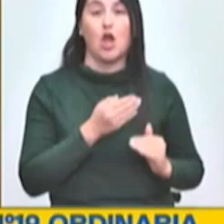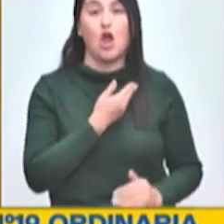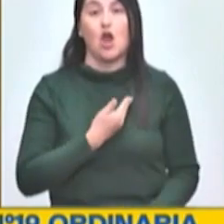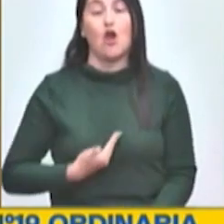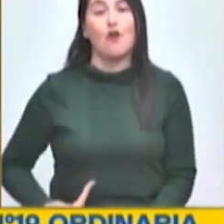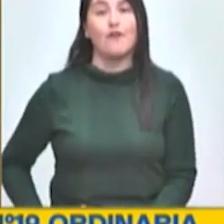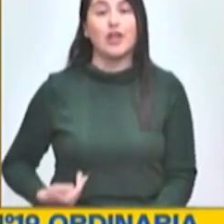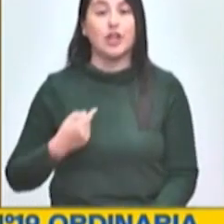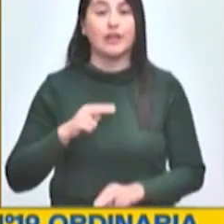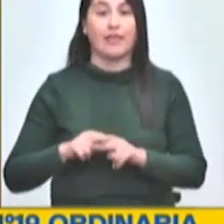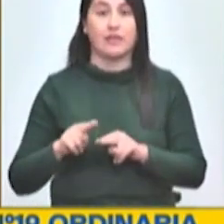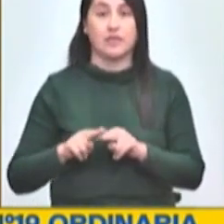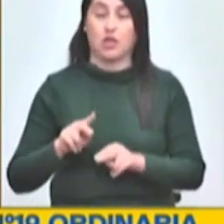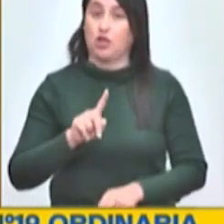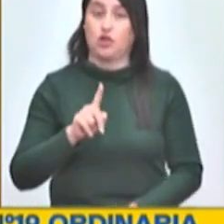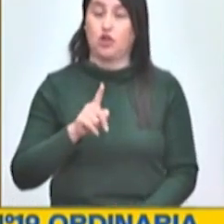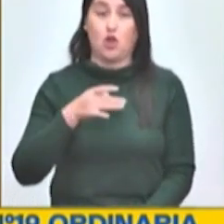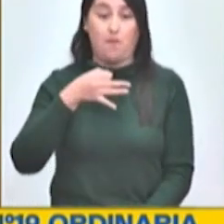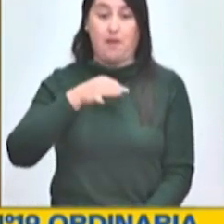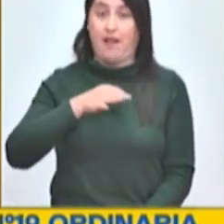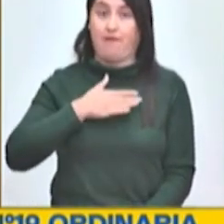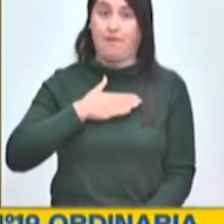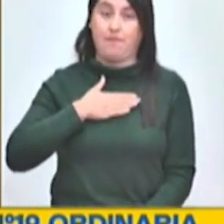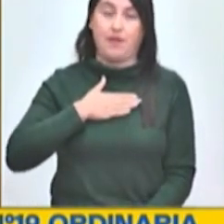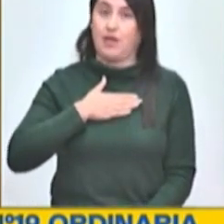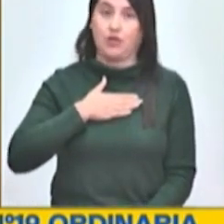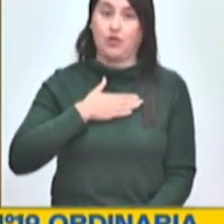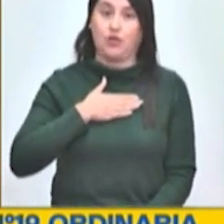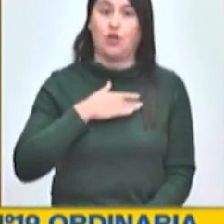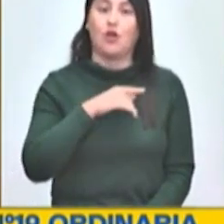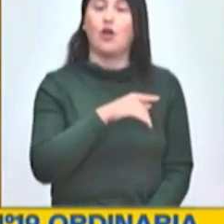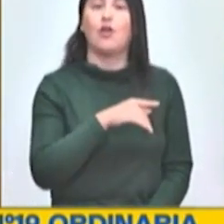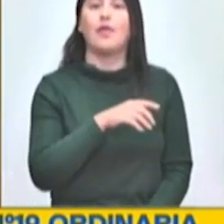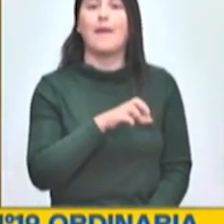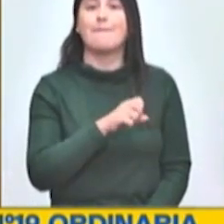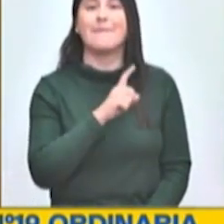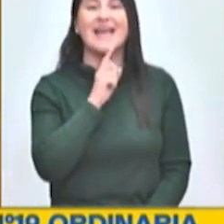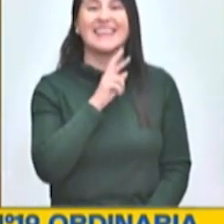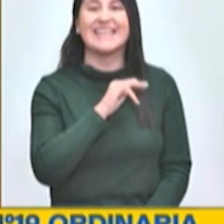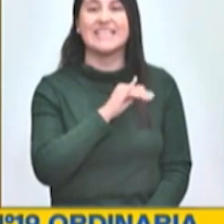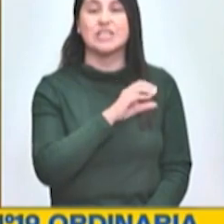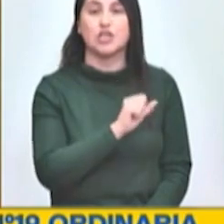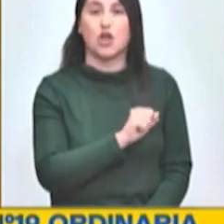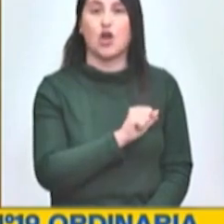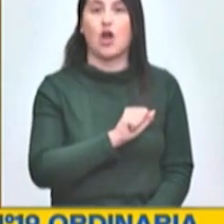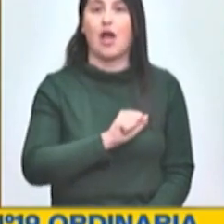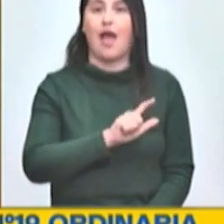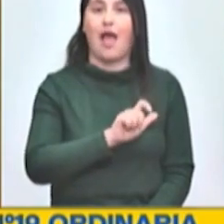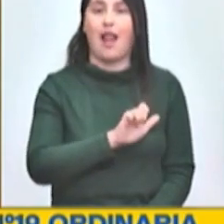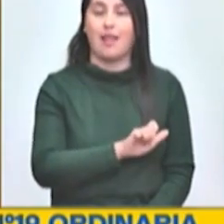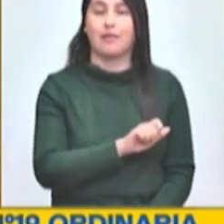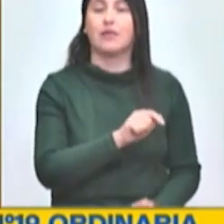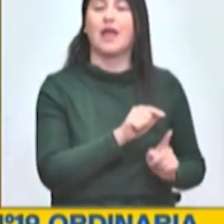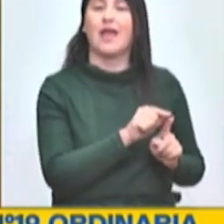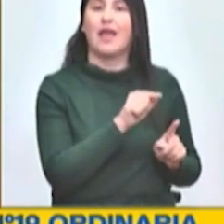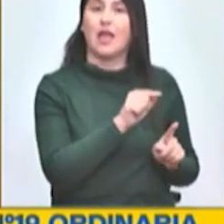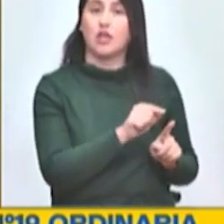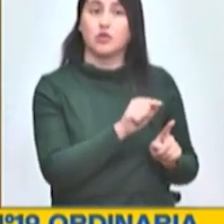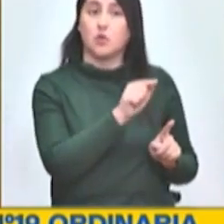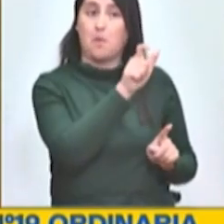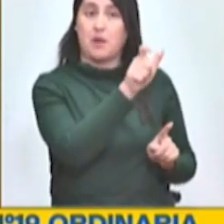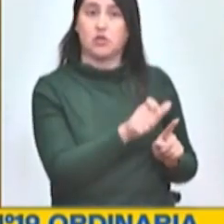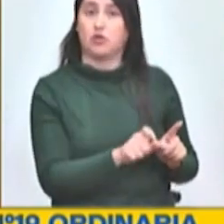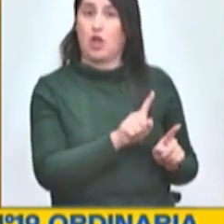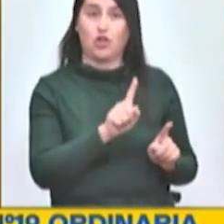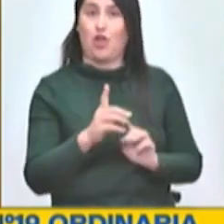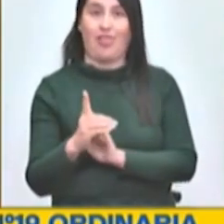y vaya haciendo No palabras mías voy a decir las palabras de Patricio vale precisamente un personaje un personero no de derecho